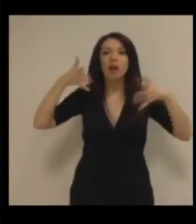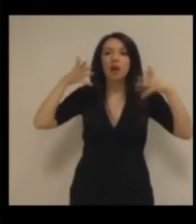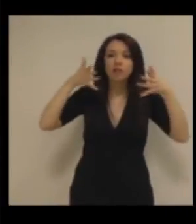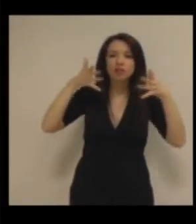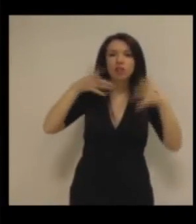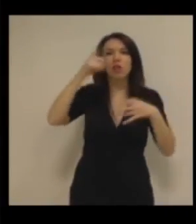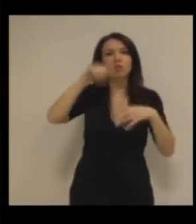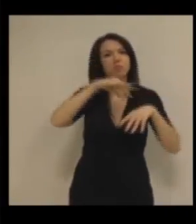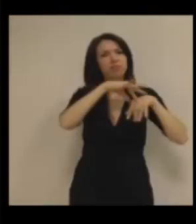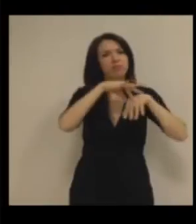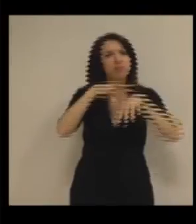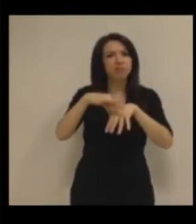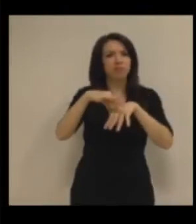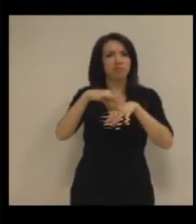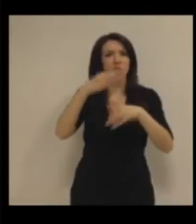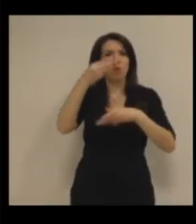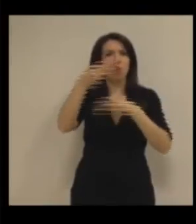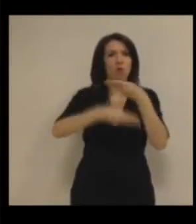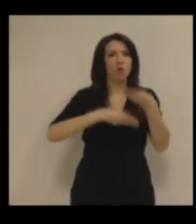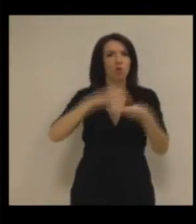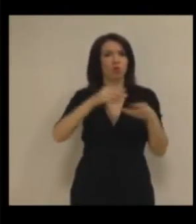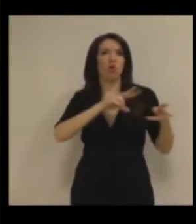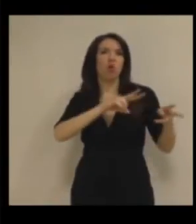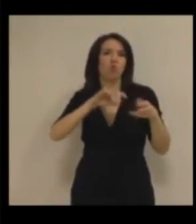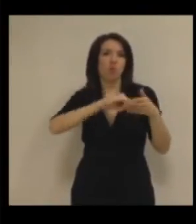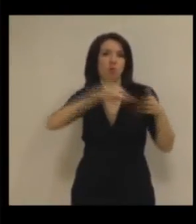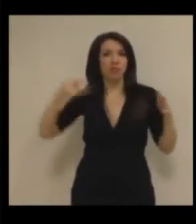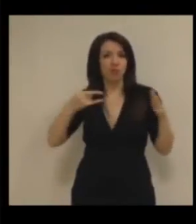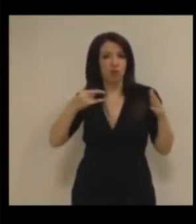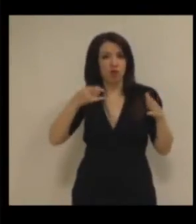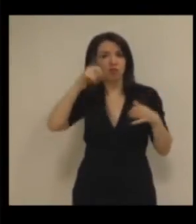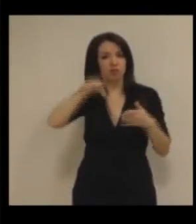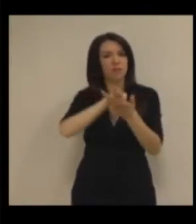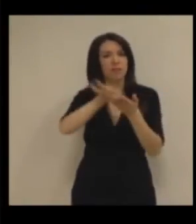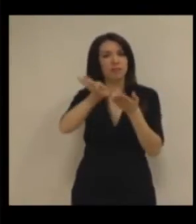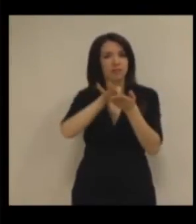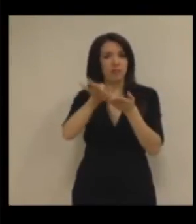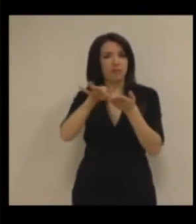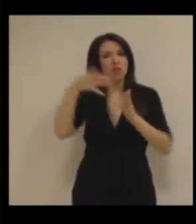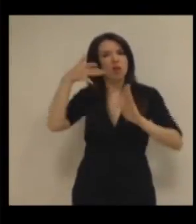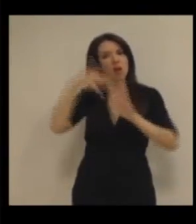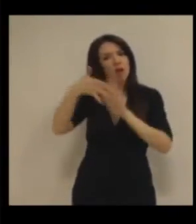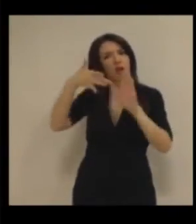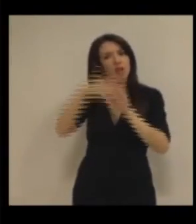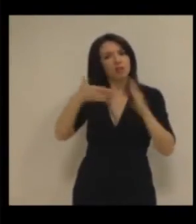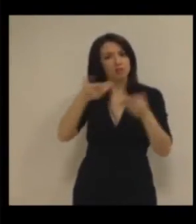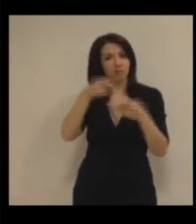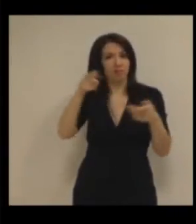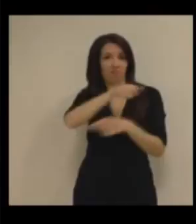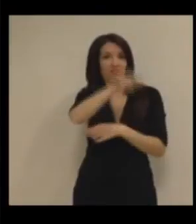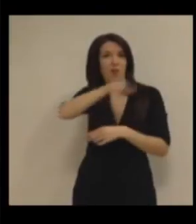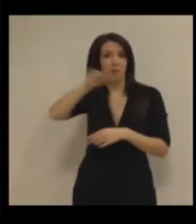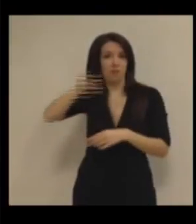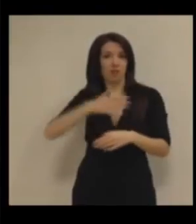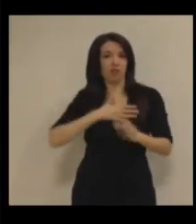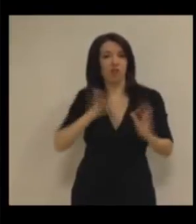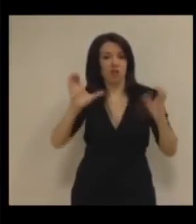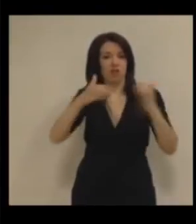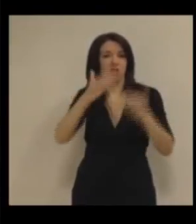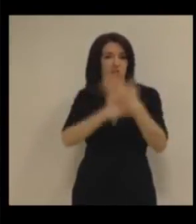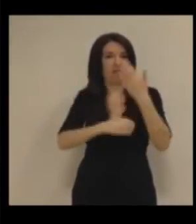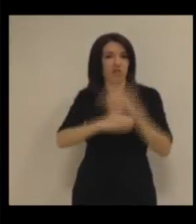y orientar en el uso de las nuevas tecnologías y de estos servicios a estas personas del